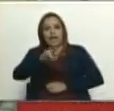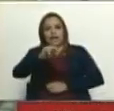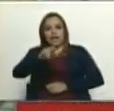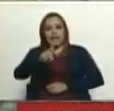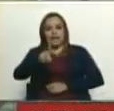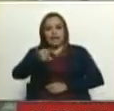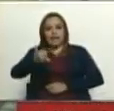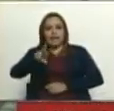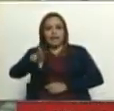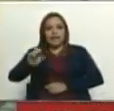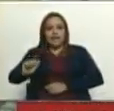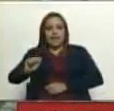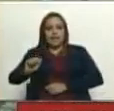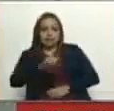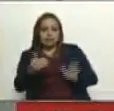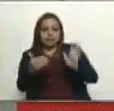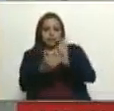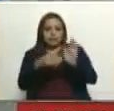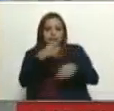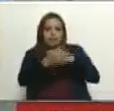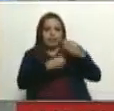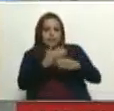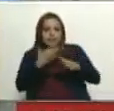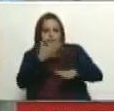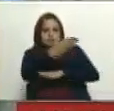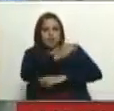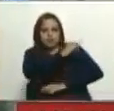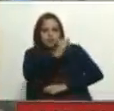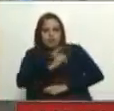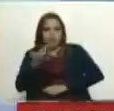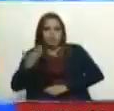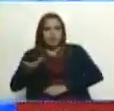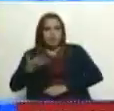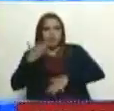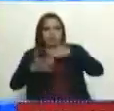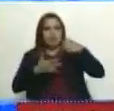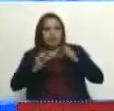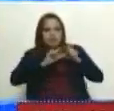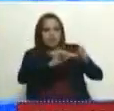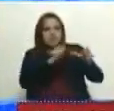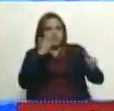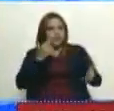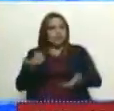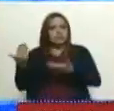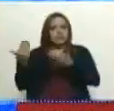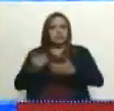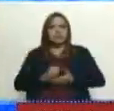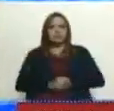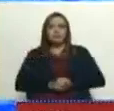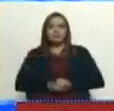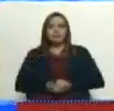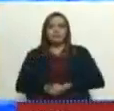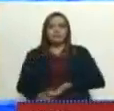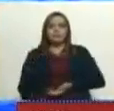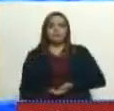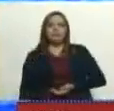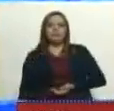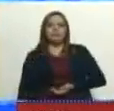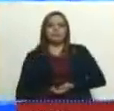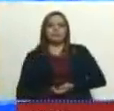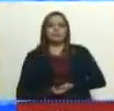y cobertura a esta importante actividad. Y continuar la actividad importante con Indira López. Adelante, Indira. De nuestro lago de